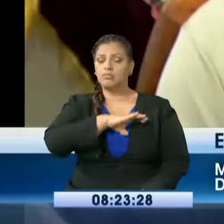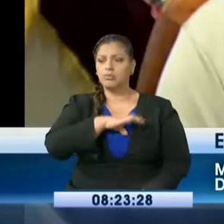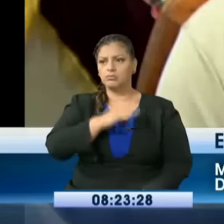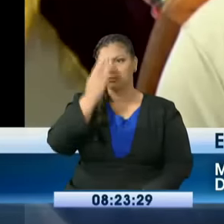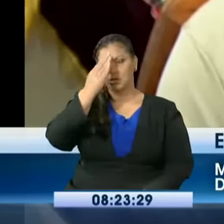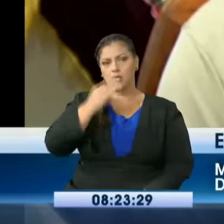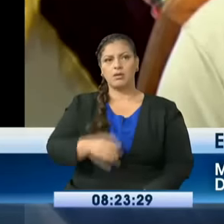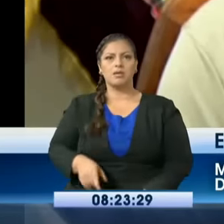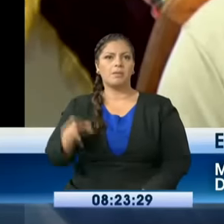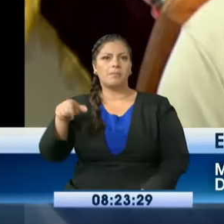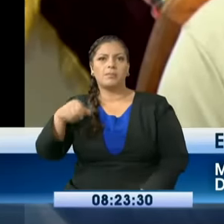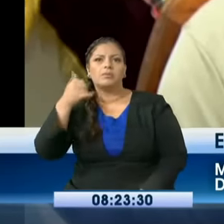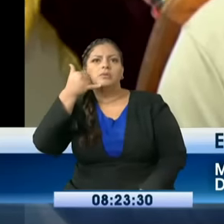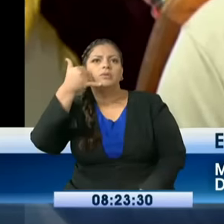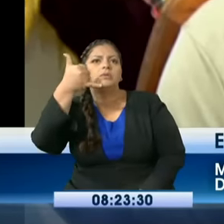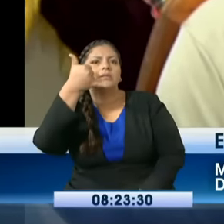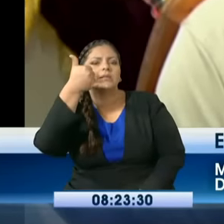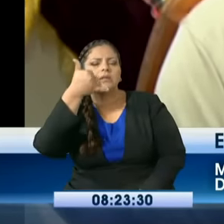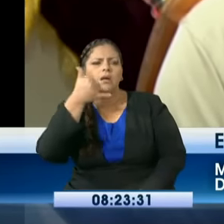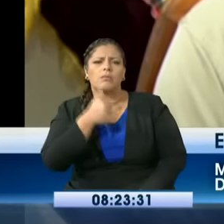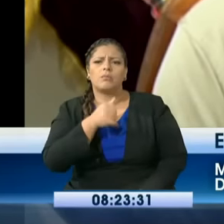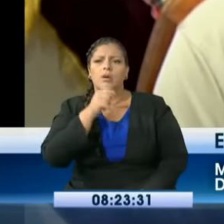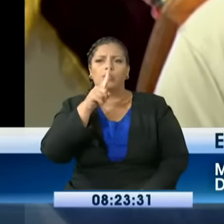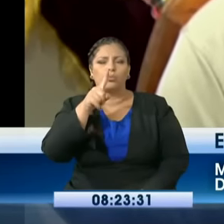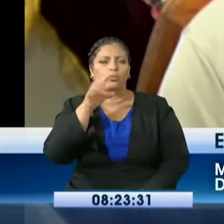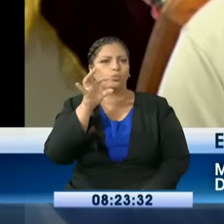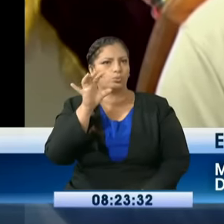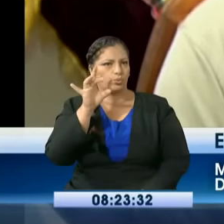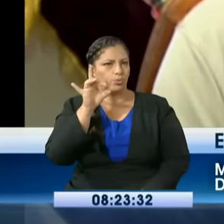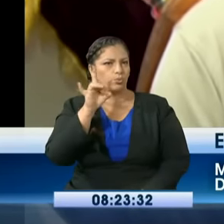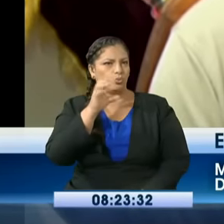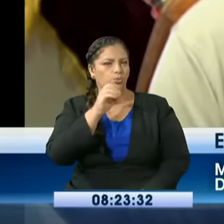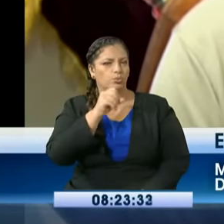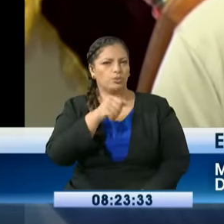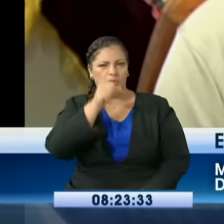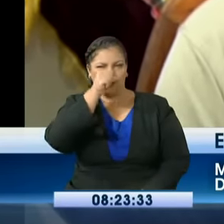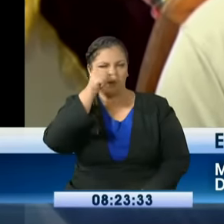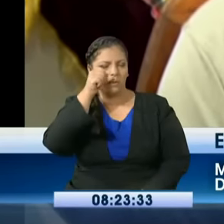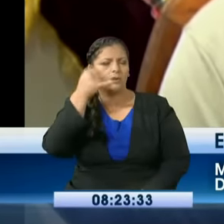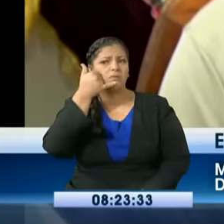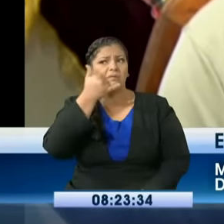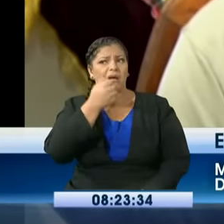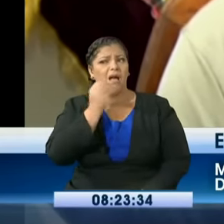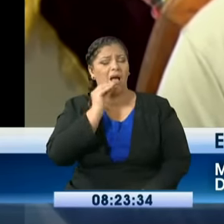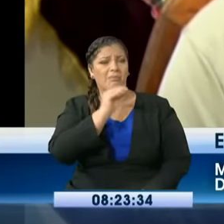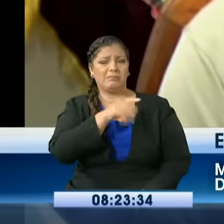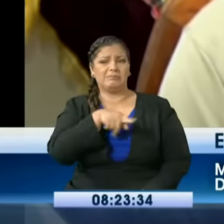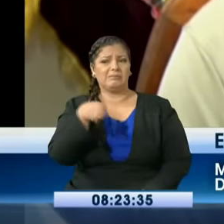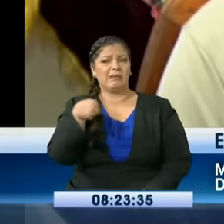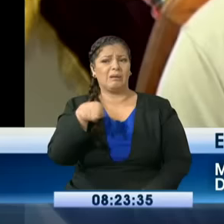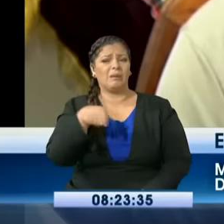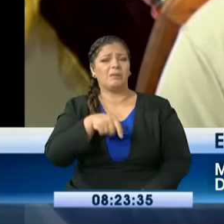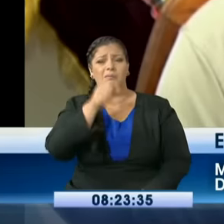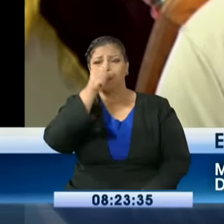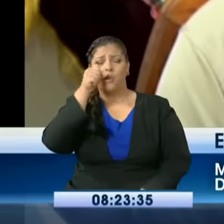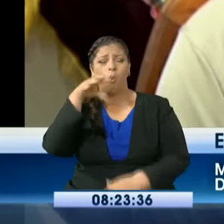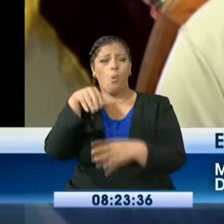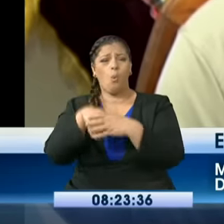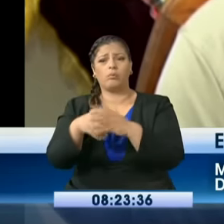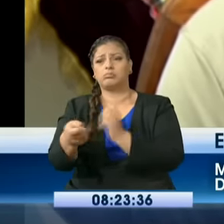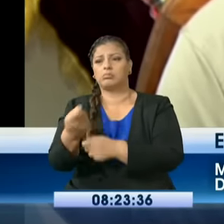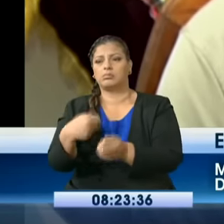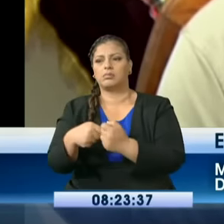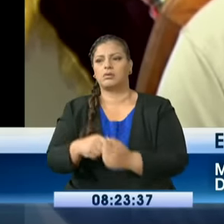Hemos prácticamente verificado las denuncias que tenían en la policía preventiva y en la policía investigativa y